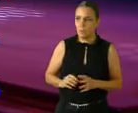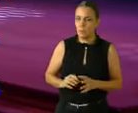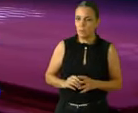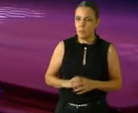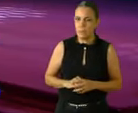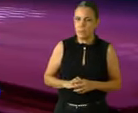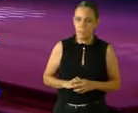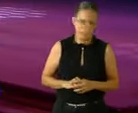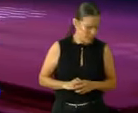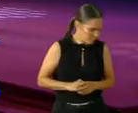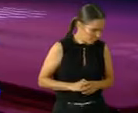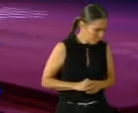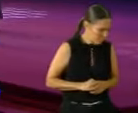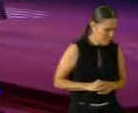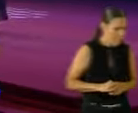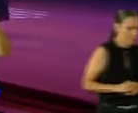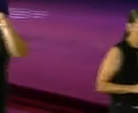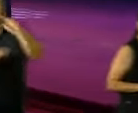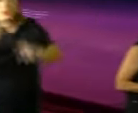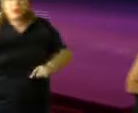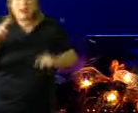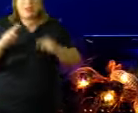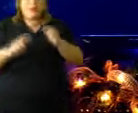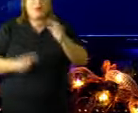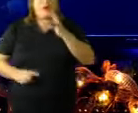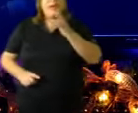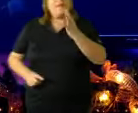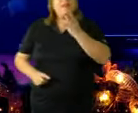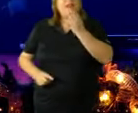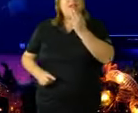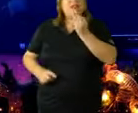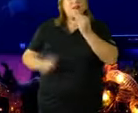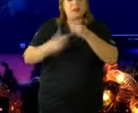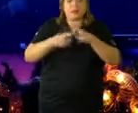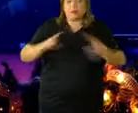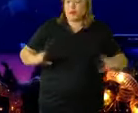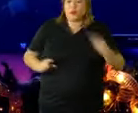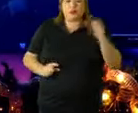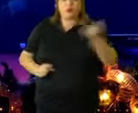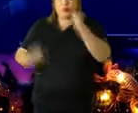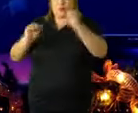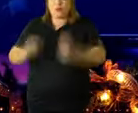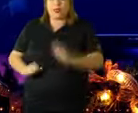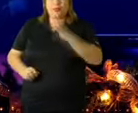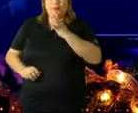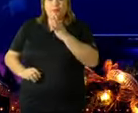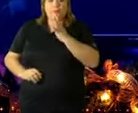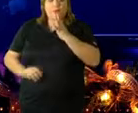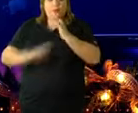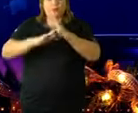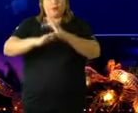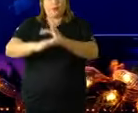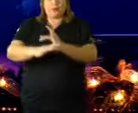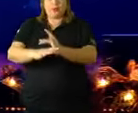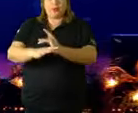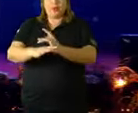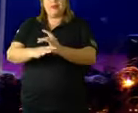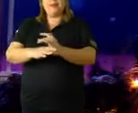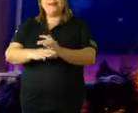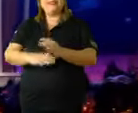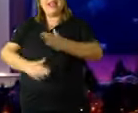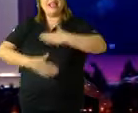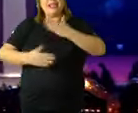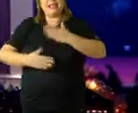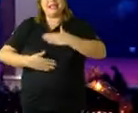No puedo hablar hebreo ni turco porque lo que me sale es lengua y español. Dios le bendiga, hermano. Qué alegría estar en la